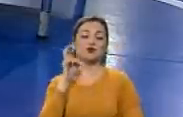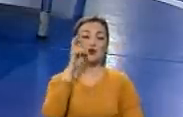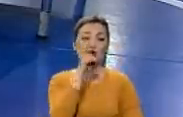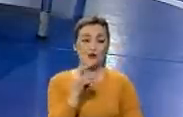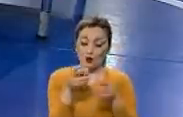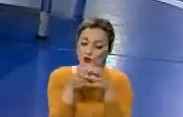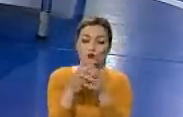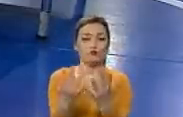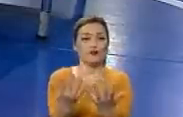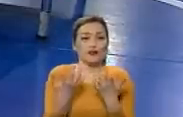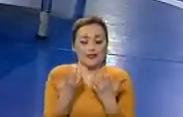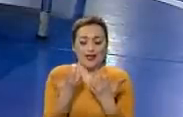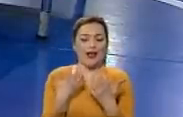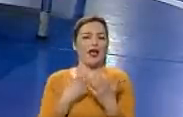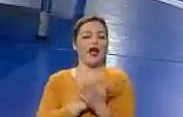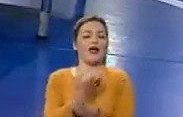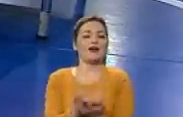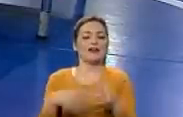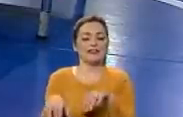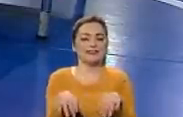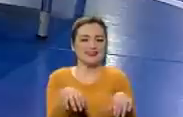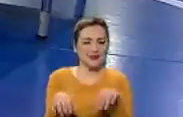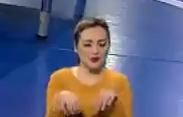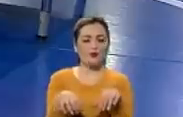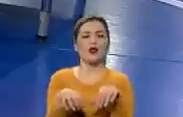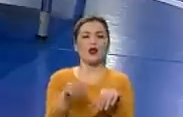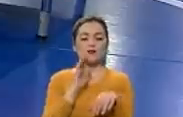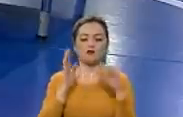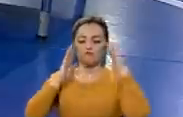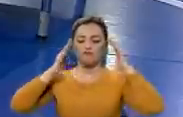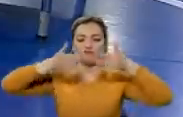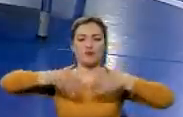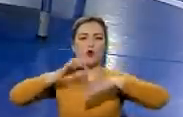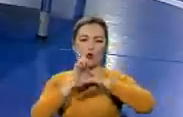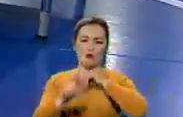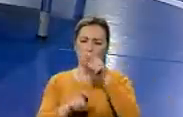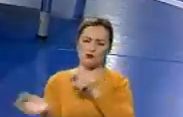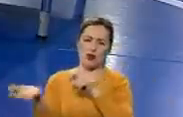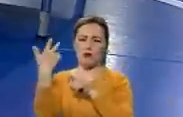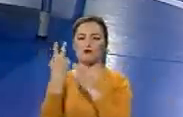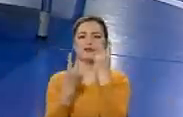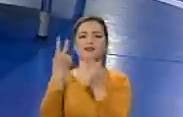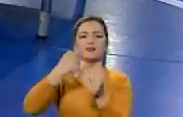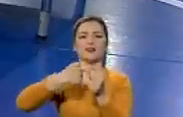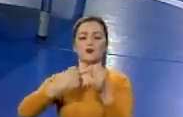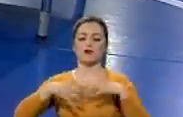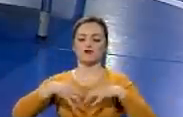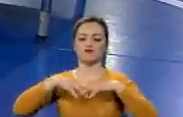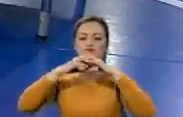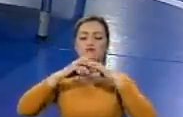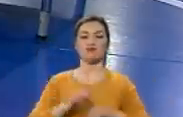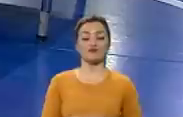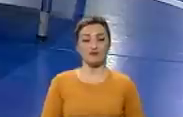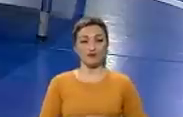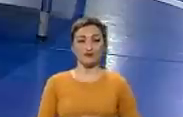manera. También han volcado y han centrado sus esperanzas en el turismo local para que de esta manera también se pueda levantar. Y nos da gusto ver cómo